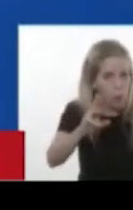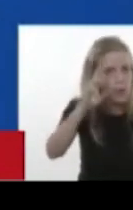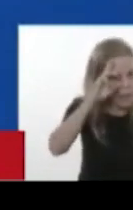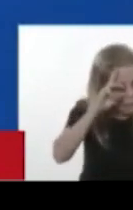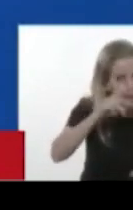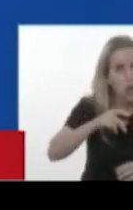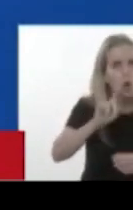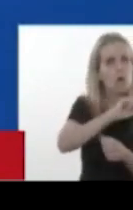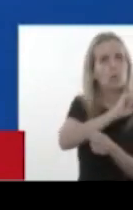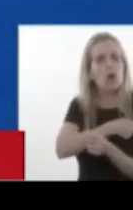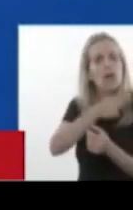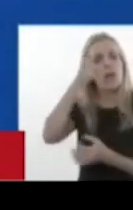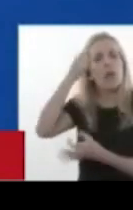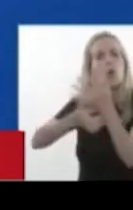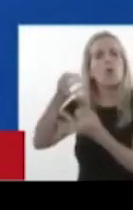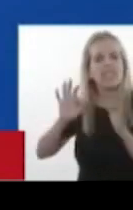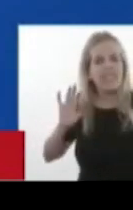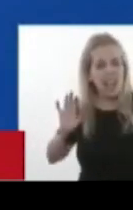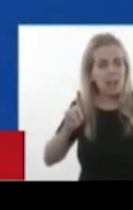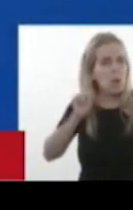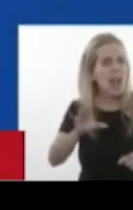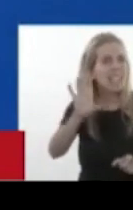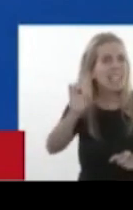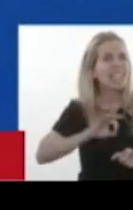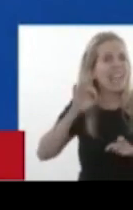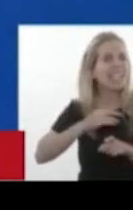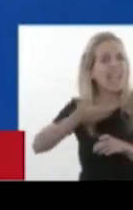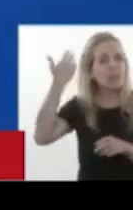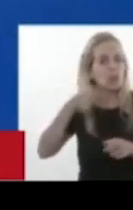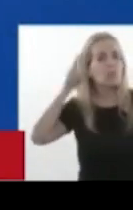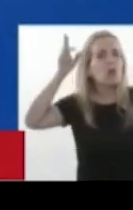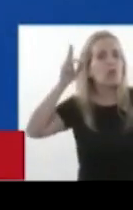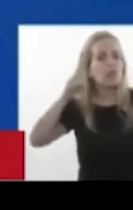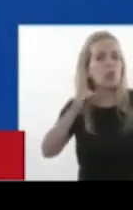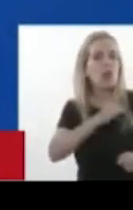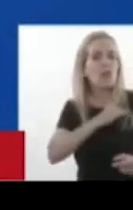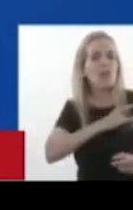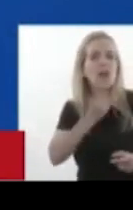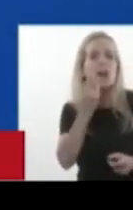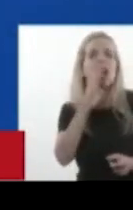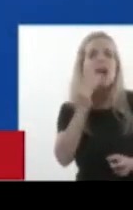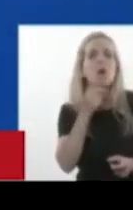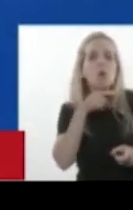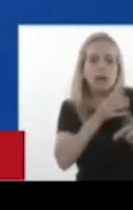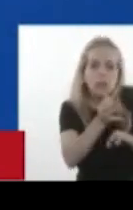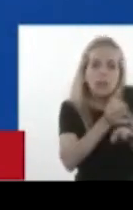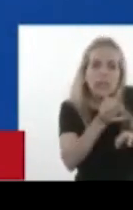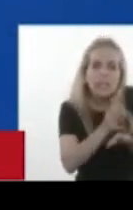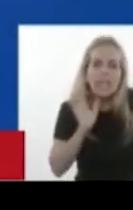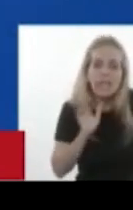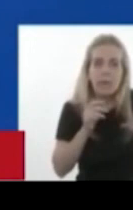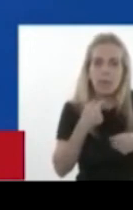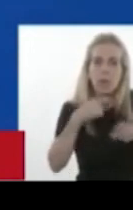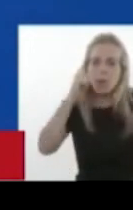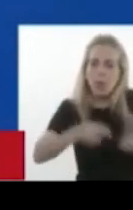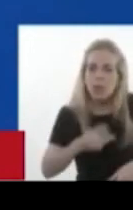judiciales, también como hace más de 30 años que enseño Derecho en la Universidad de Buenos Aires, no saben lo que me apena ver la